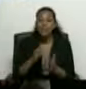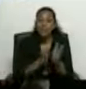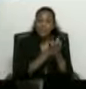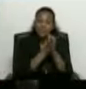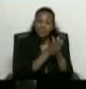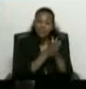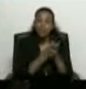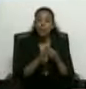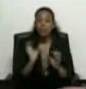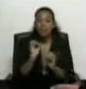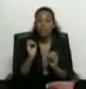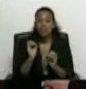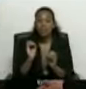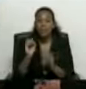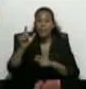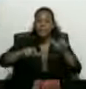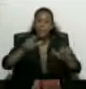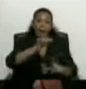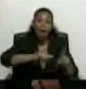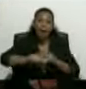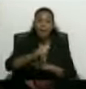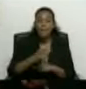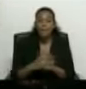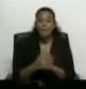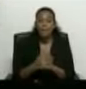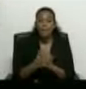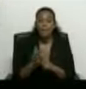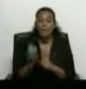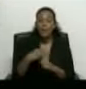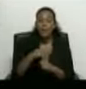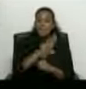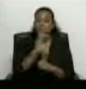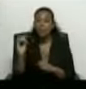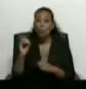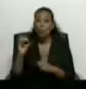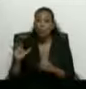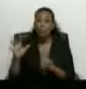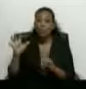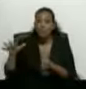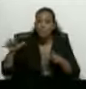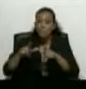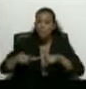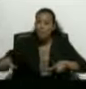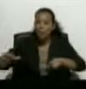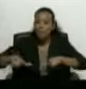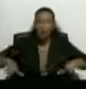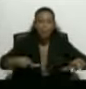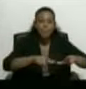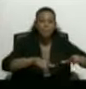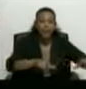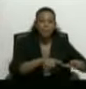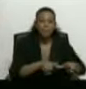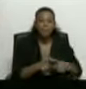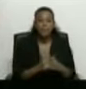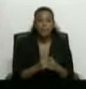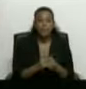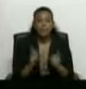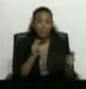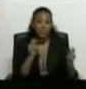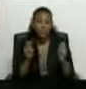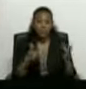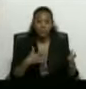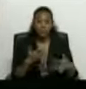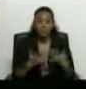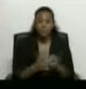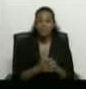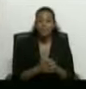emprendedores de diversas áreas, en más de 50 stands se llevó a cabo esta gran